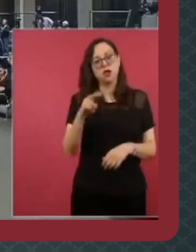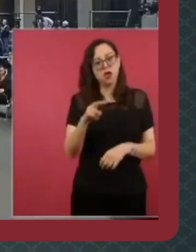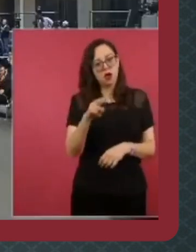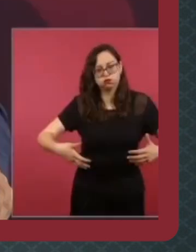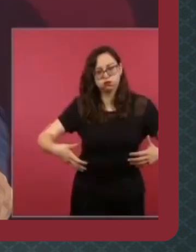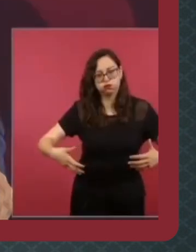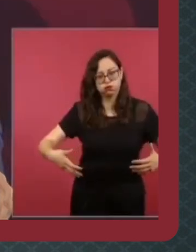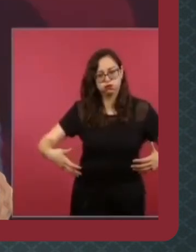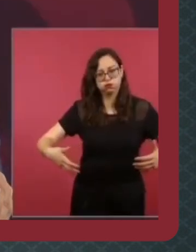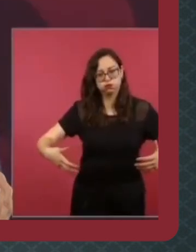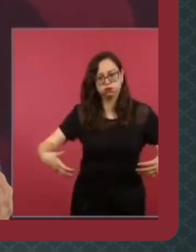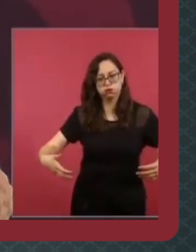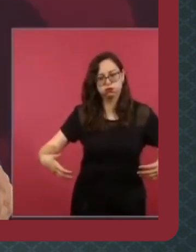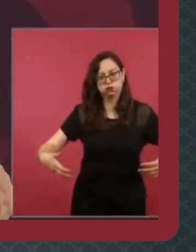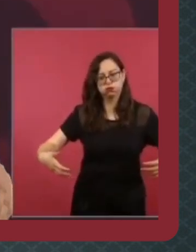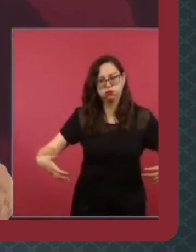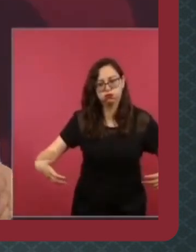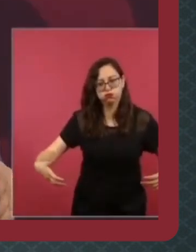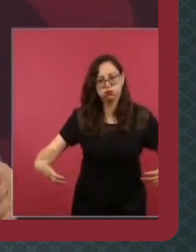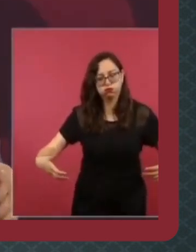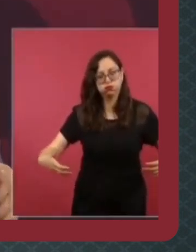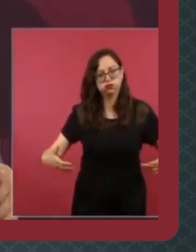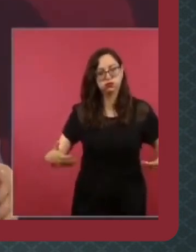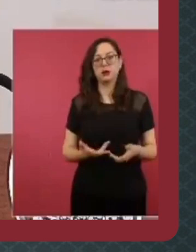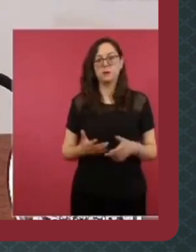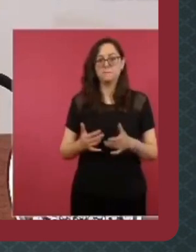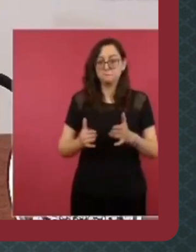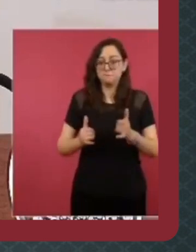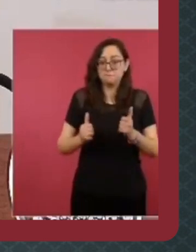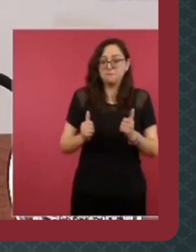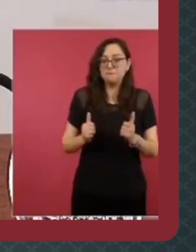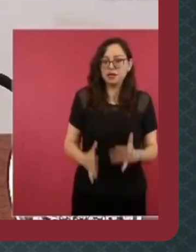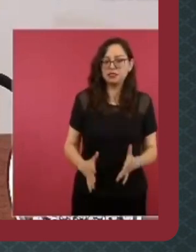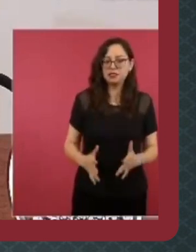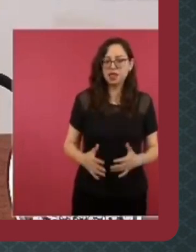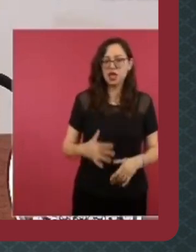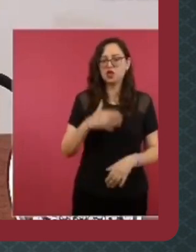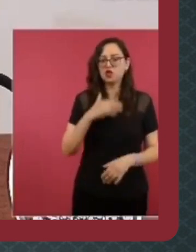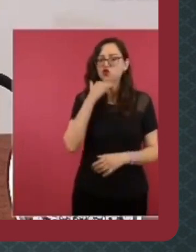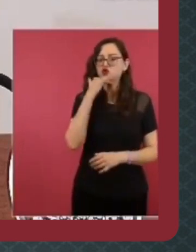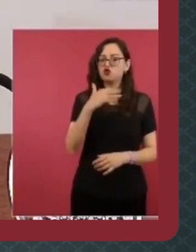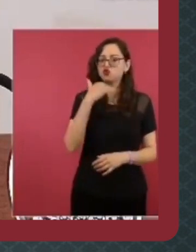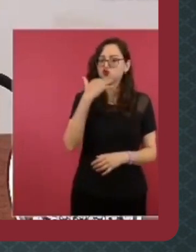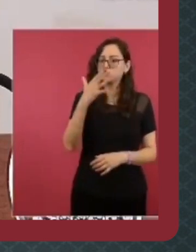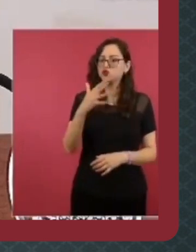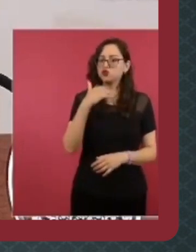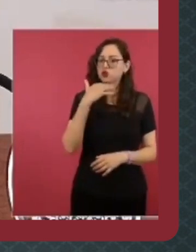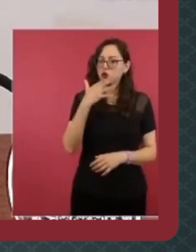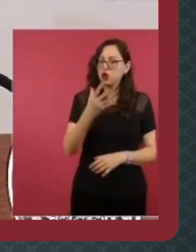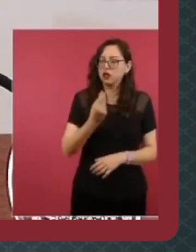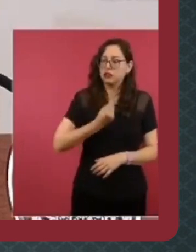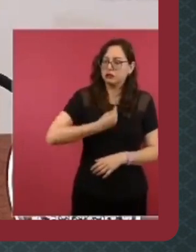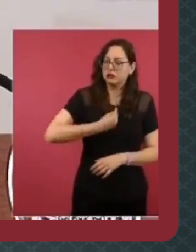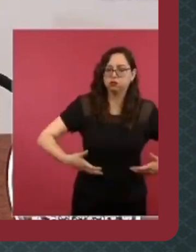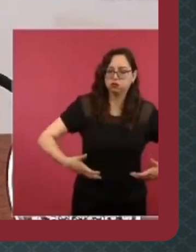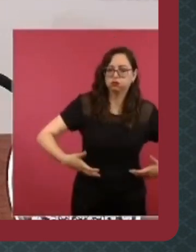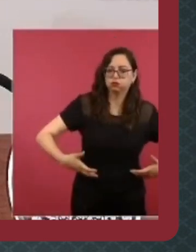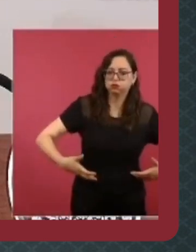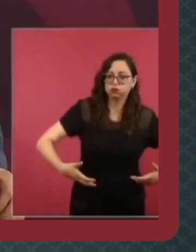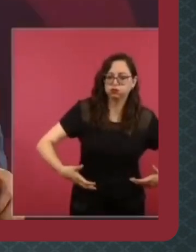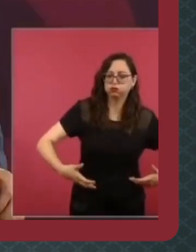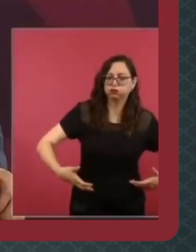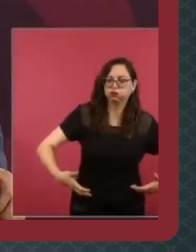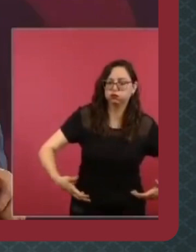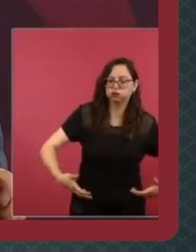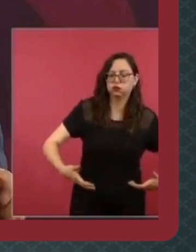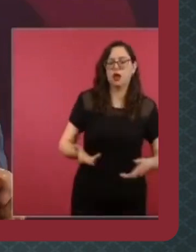mantenga una postura firme y defienda sus intereses el presidente López Obrador ha demostrado liderazgo en este aspecto al respaldar